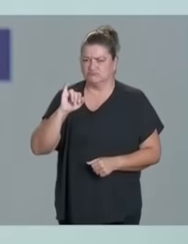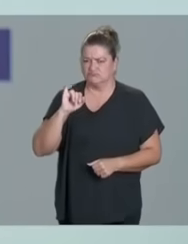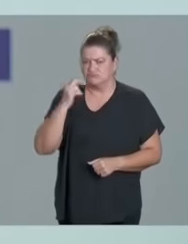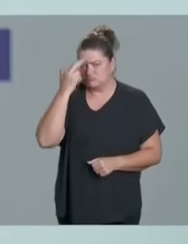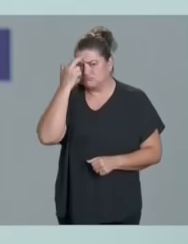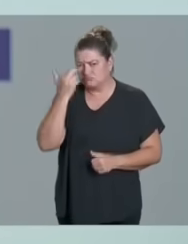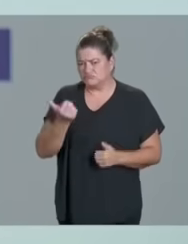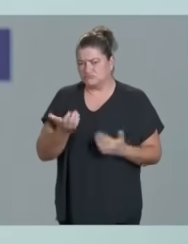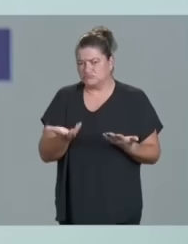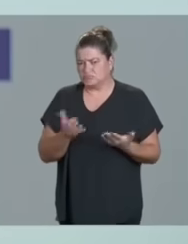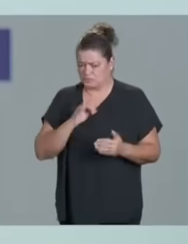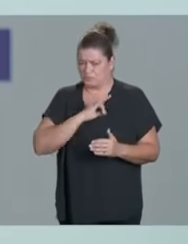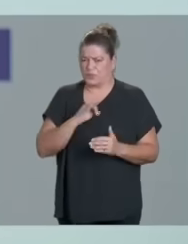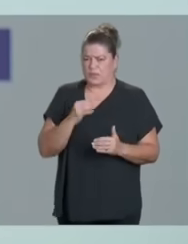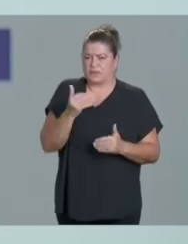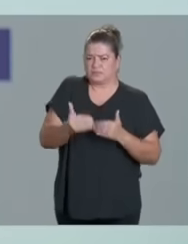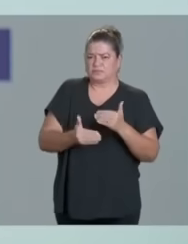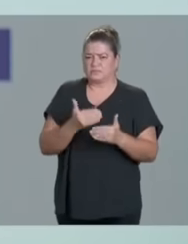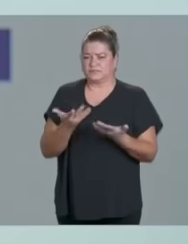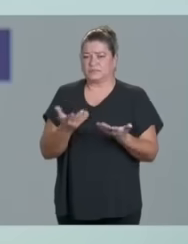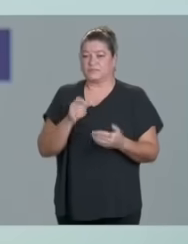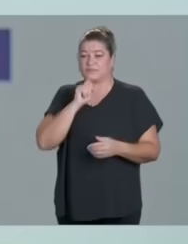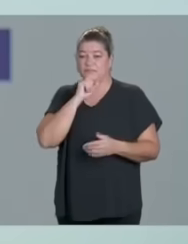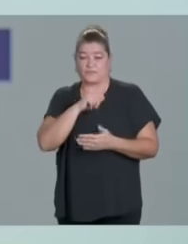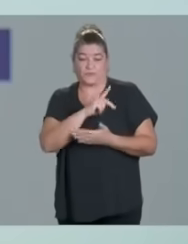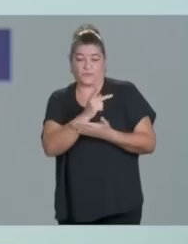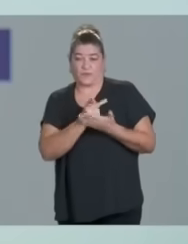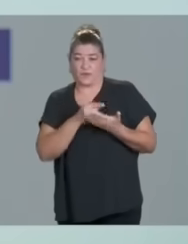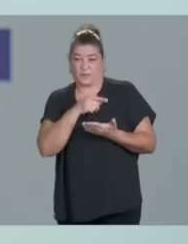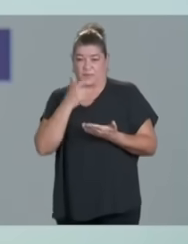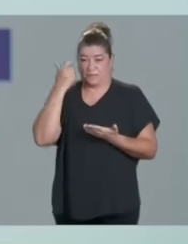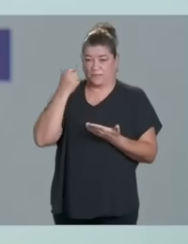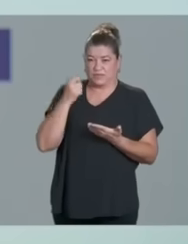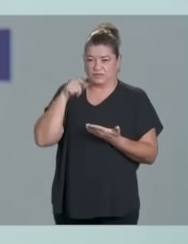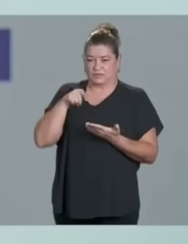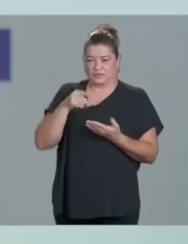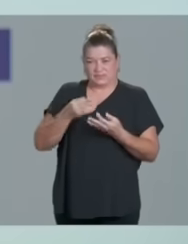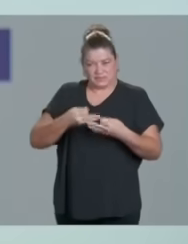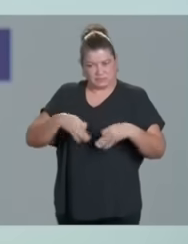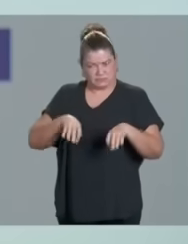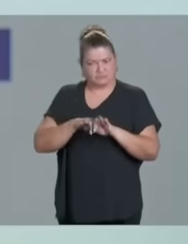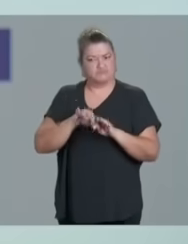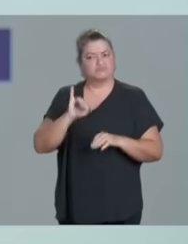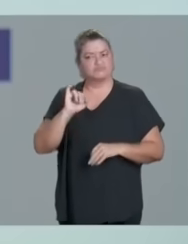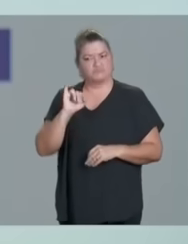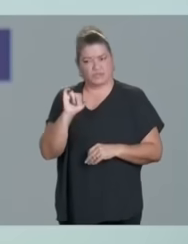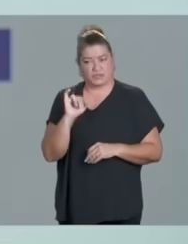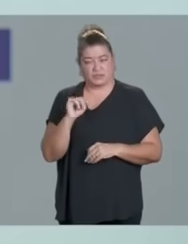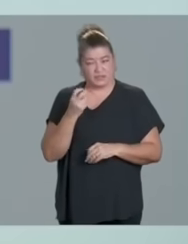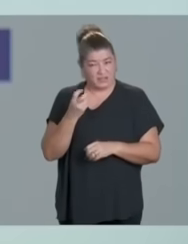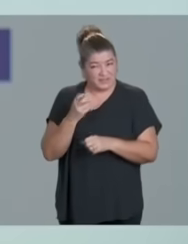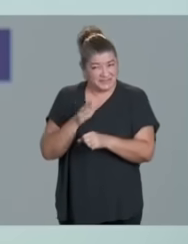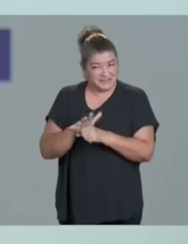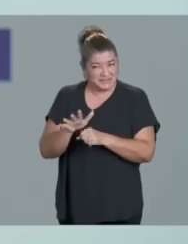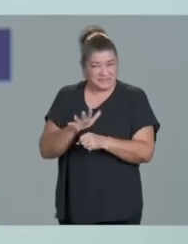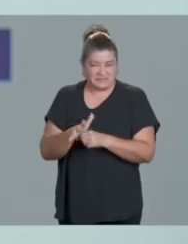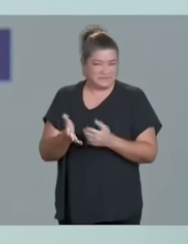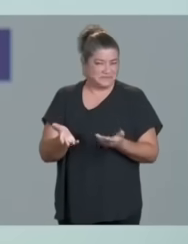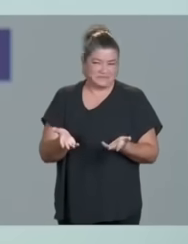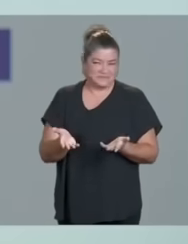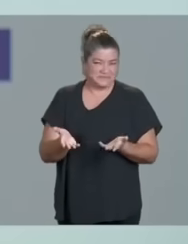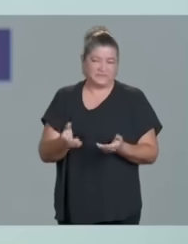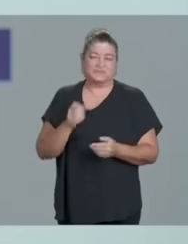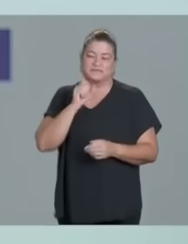pobreza. Los programas sociales son indispensables, pero no son suficientes. Se requiere salud,